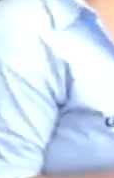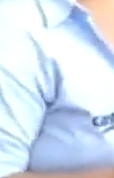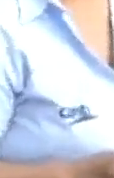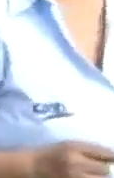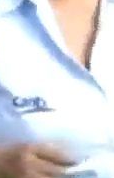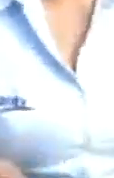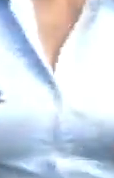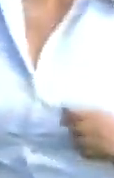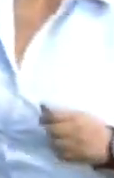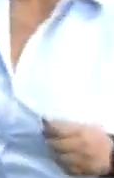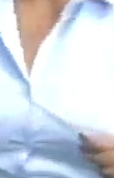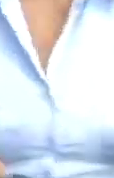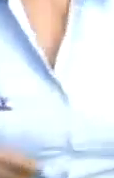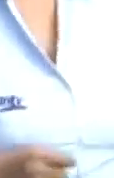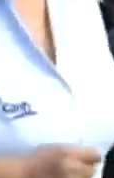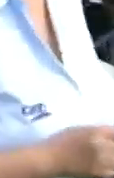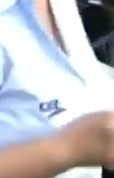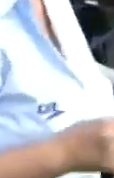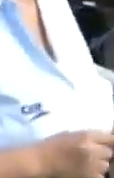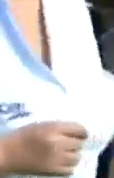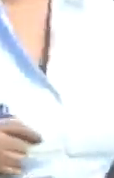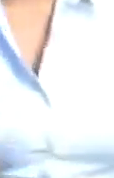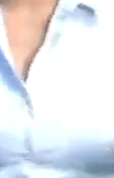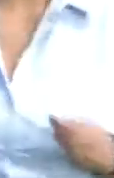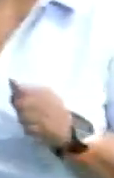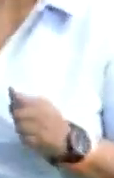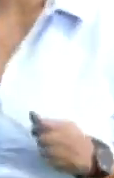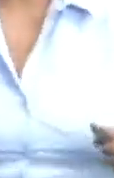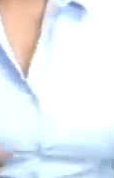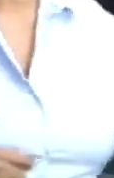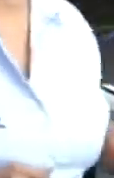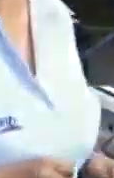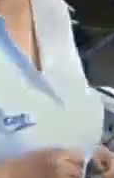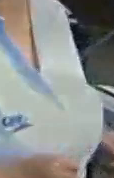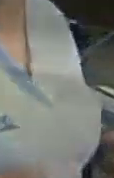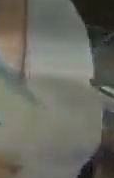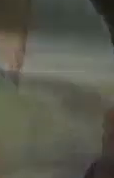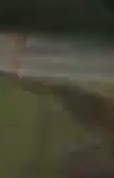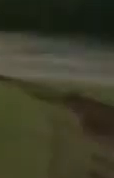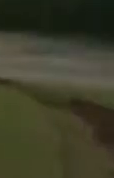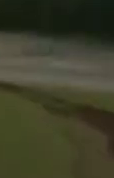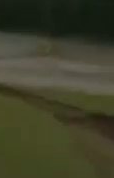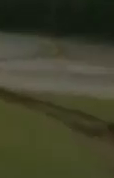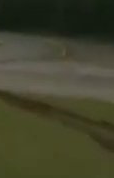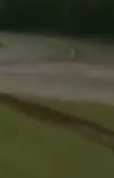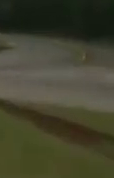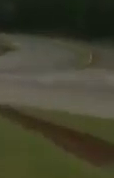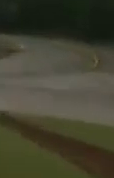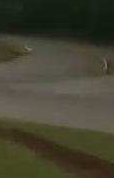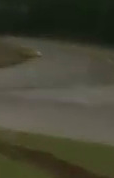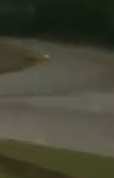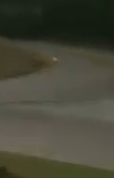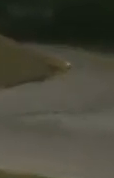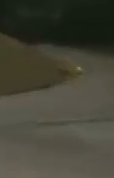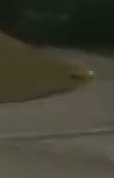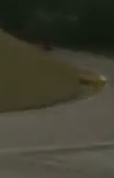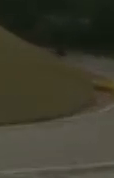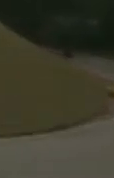le baila ballet. Yo quiero ser como Ariel, yo quiero ser como él, porque cree que